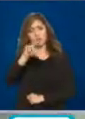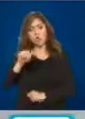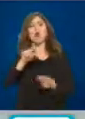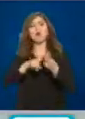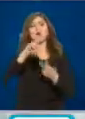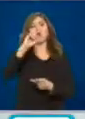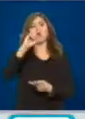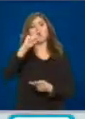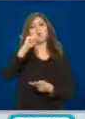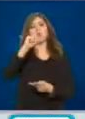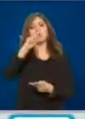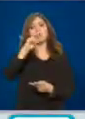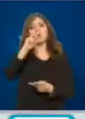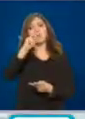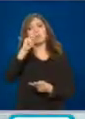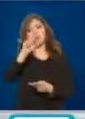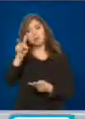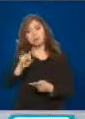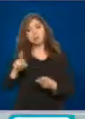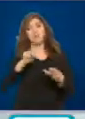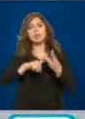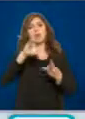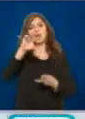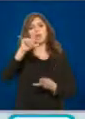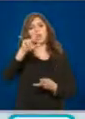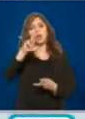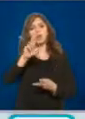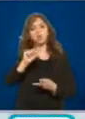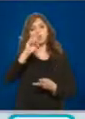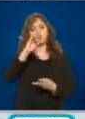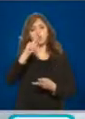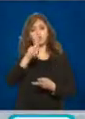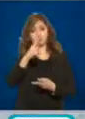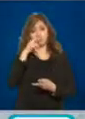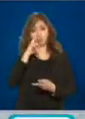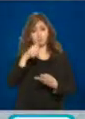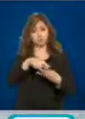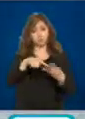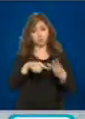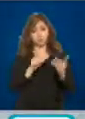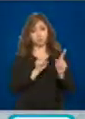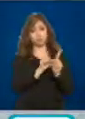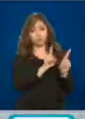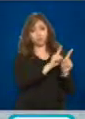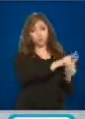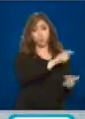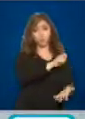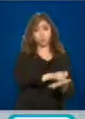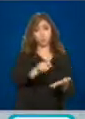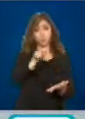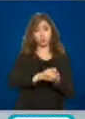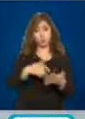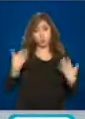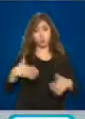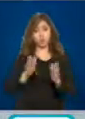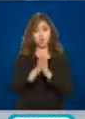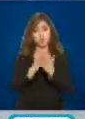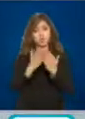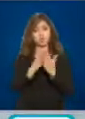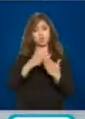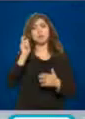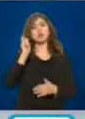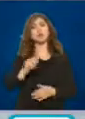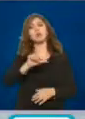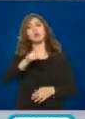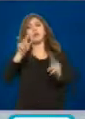Paz, Carlos Fuentes, nada más con quien se codeaba la Poniatowska, grandísima escritora con grandes libros. Basta ver La